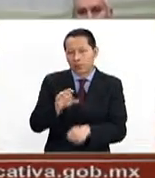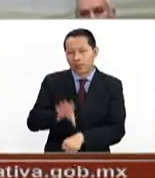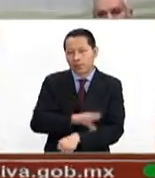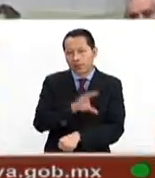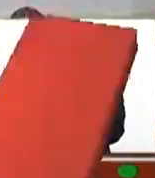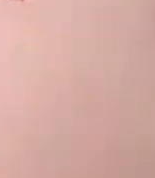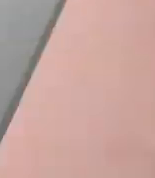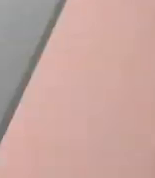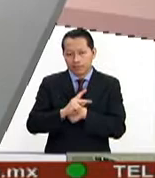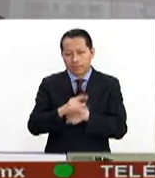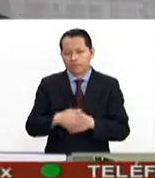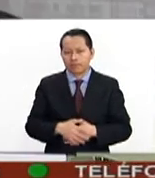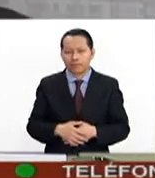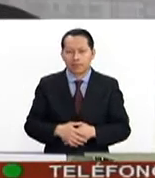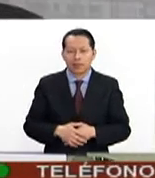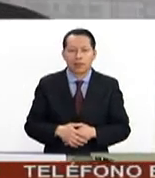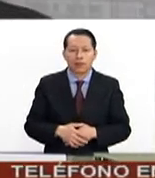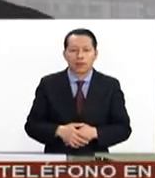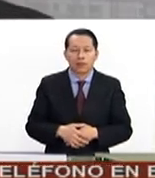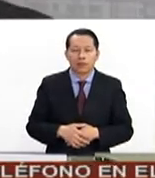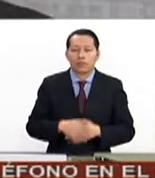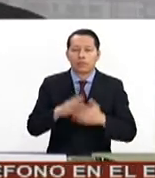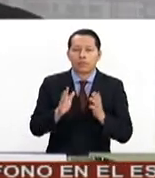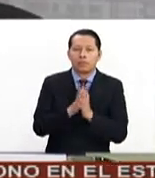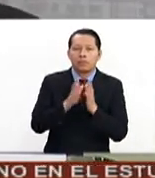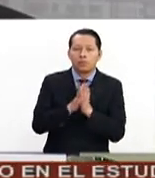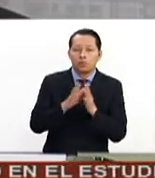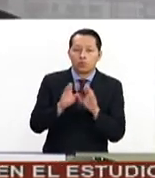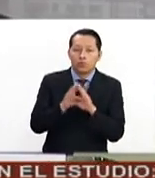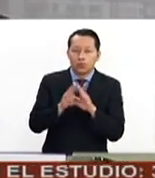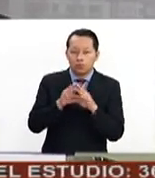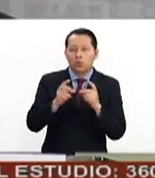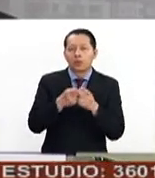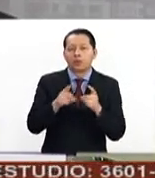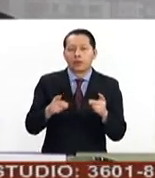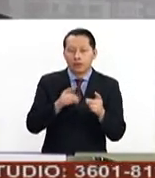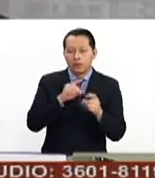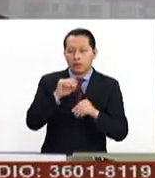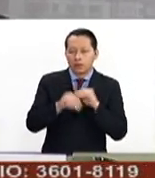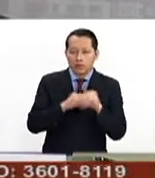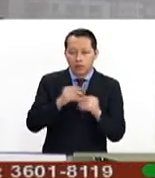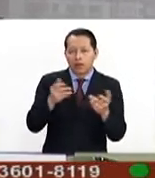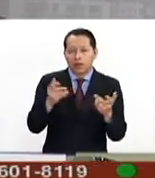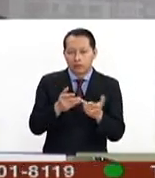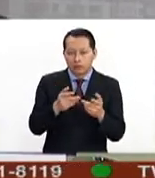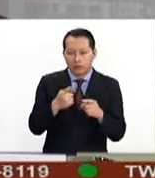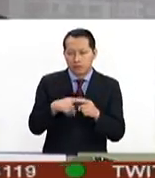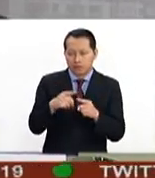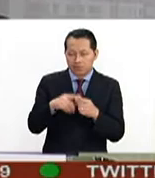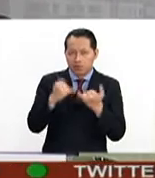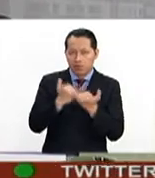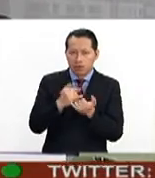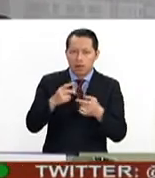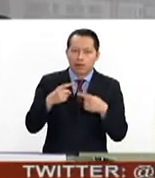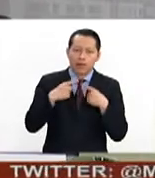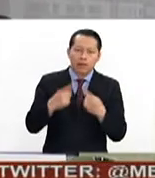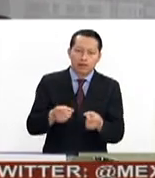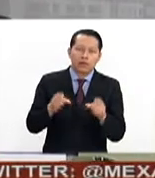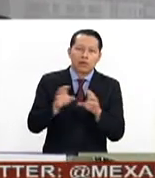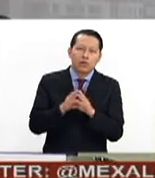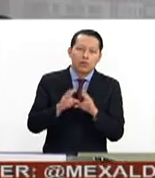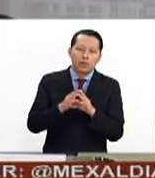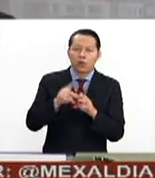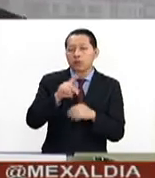país. Para participar como desarrolladores, operadores y suministradores de